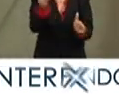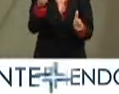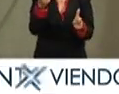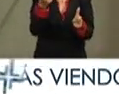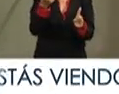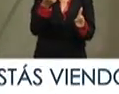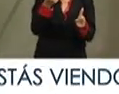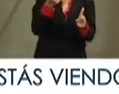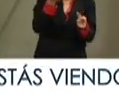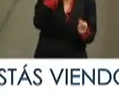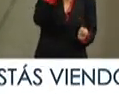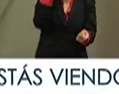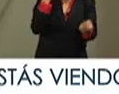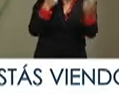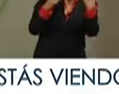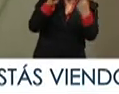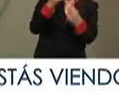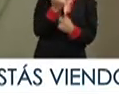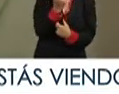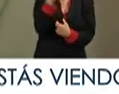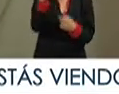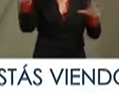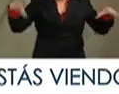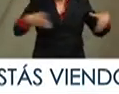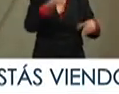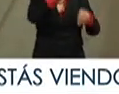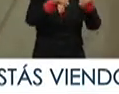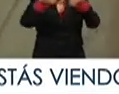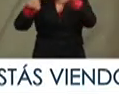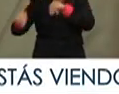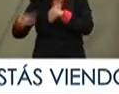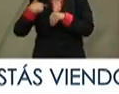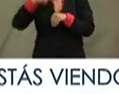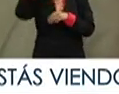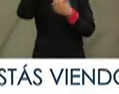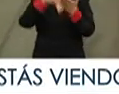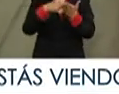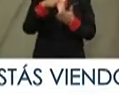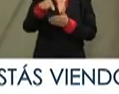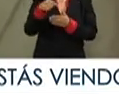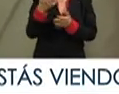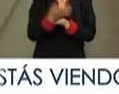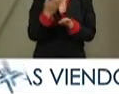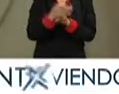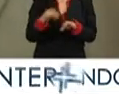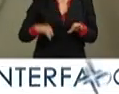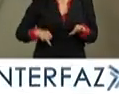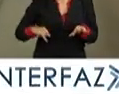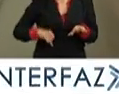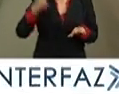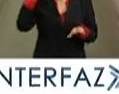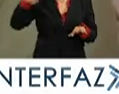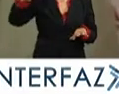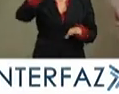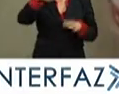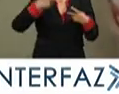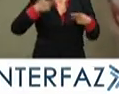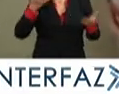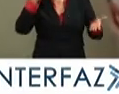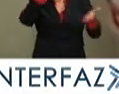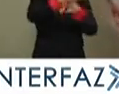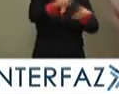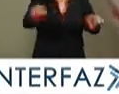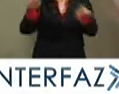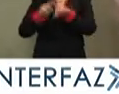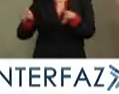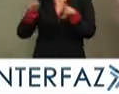pocas veces se ha tenido la fortuna de reunir. Entonces me parece un momento interesante para que públicos